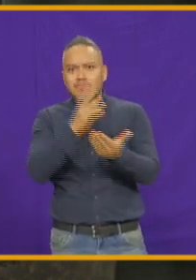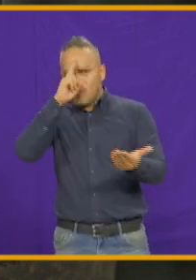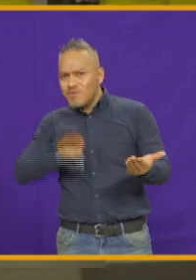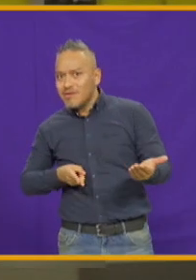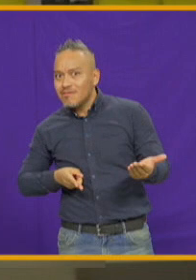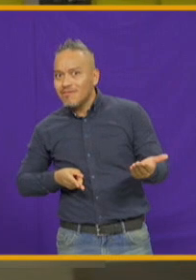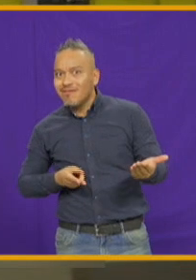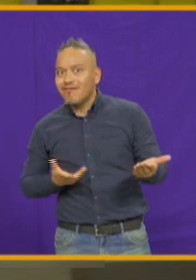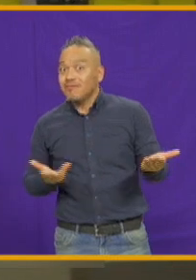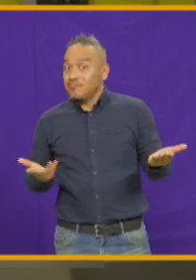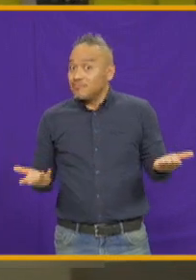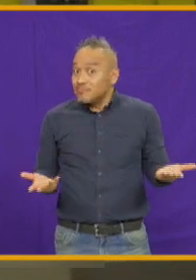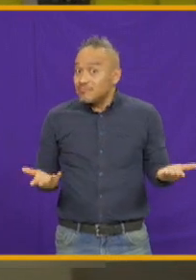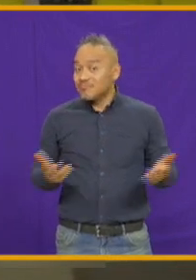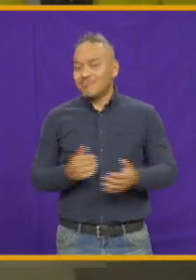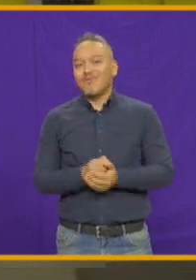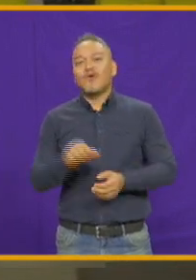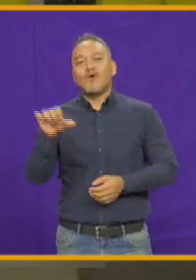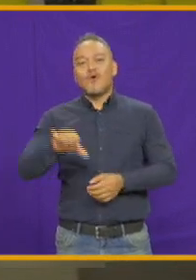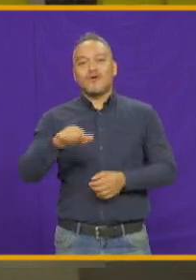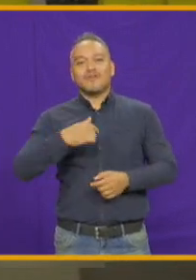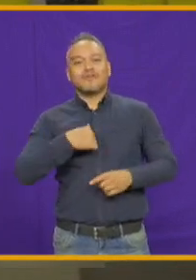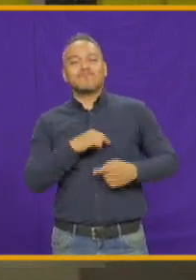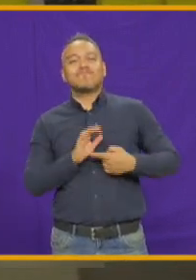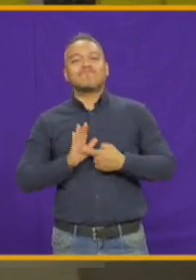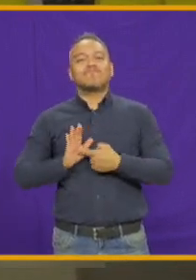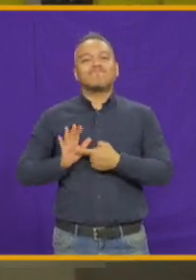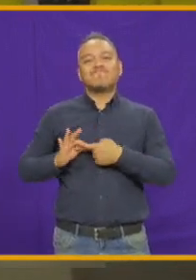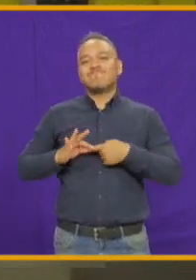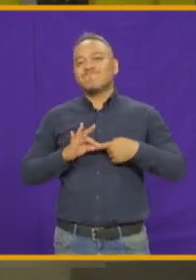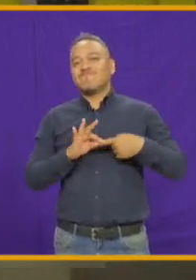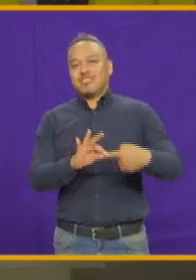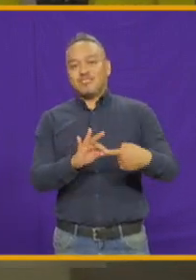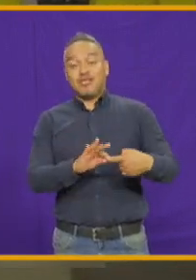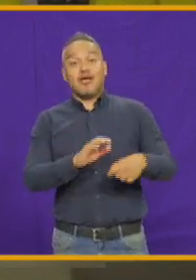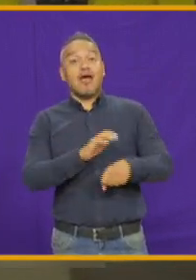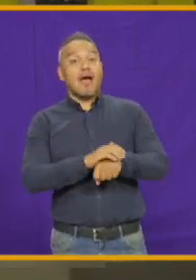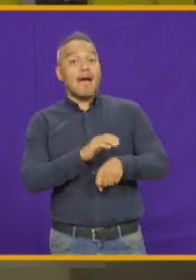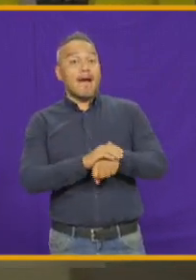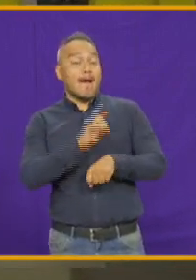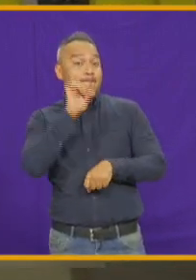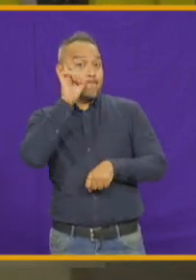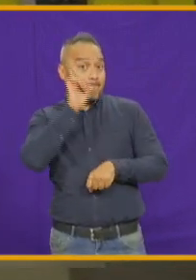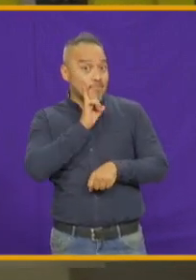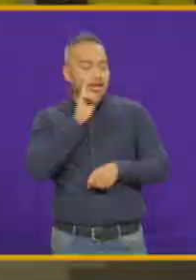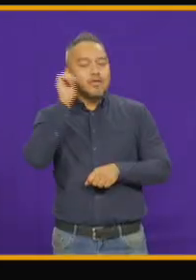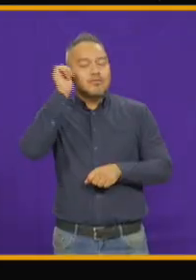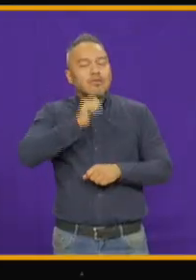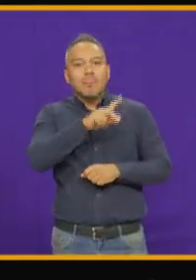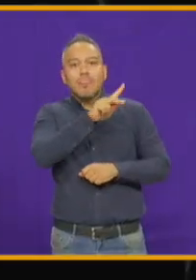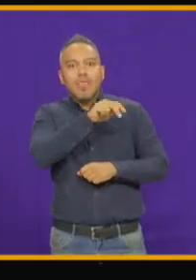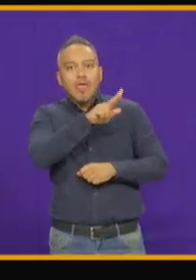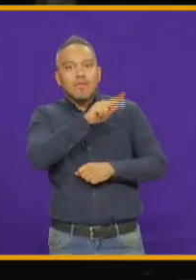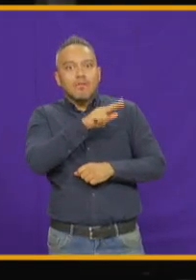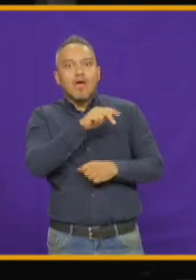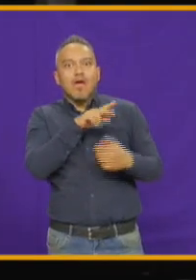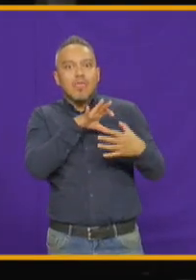gusta pues Hoy les voy a presentar a una amiguita que no podía vivir sin su televisor